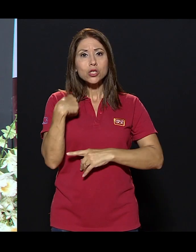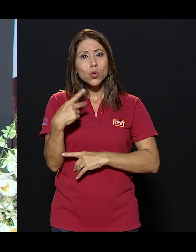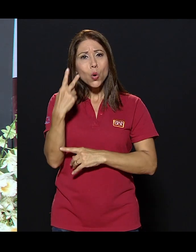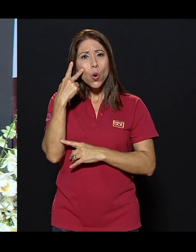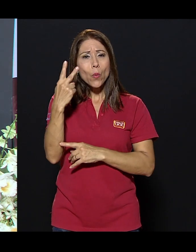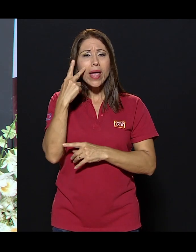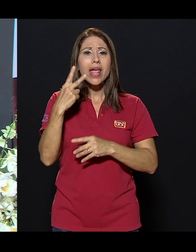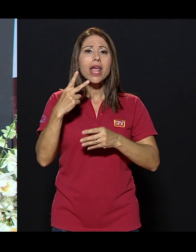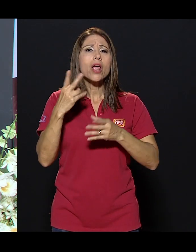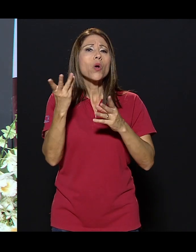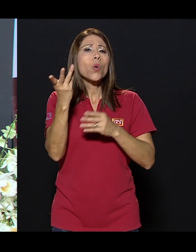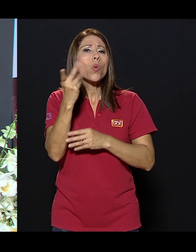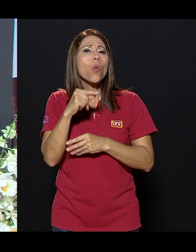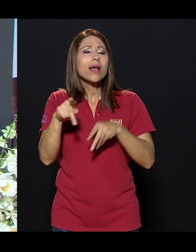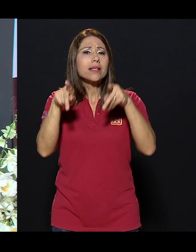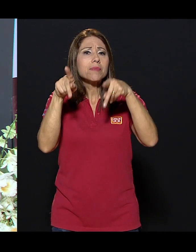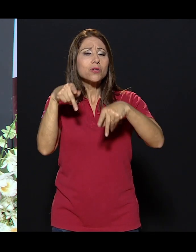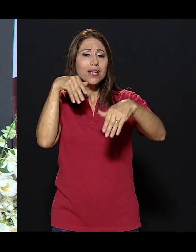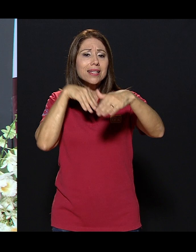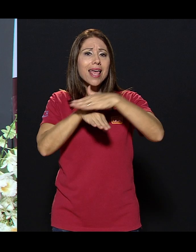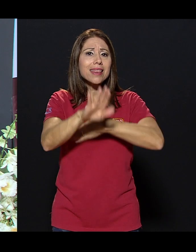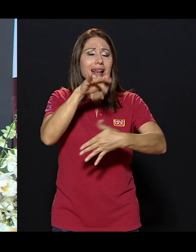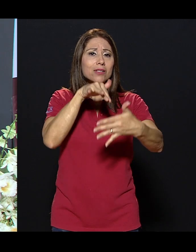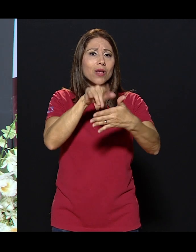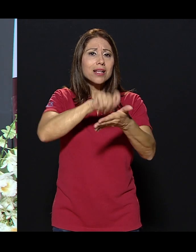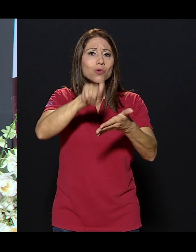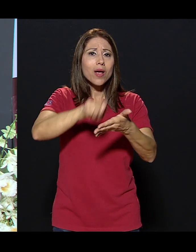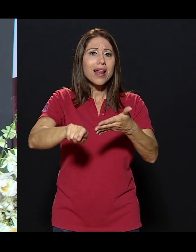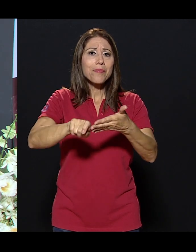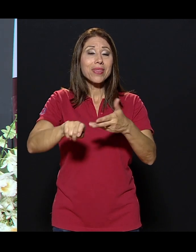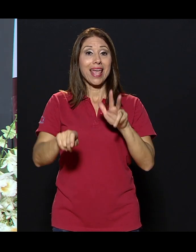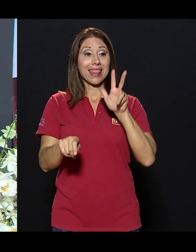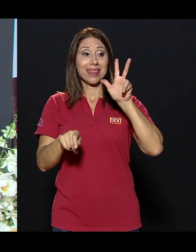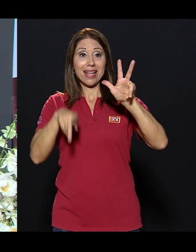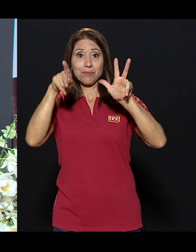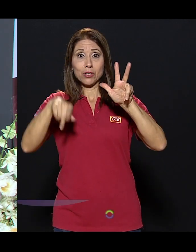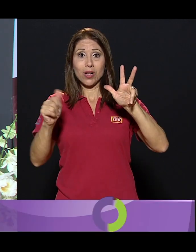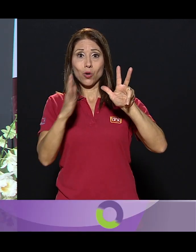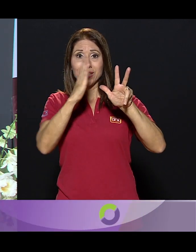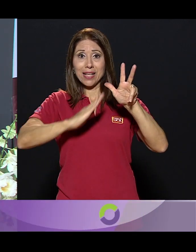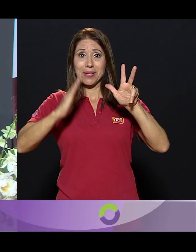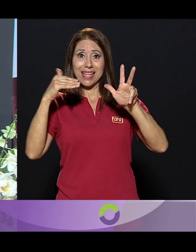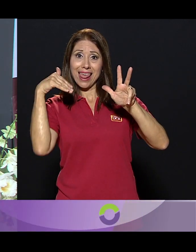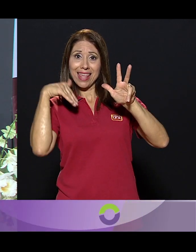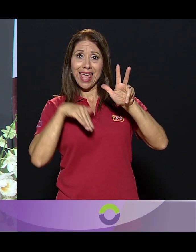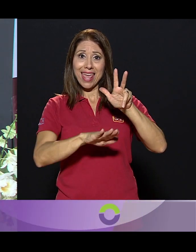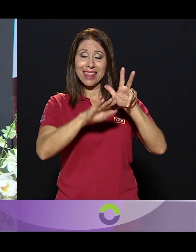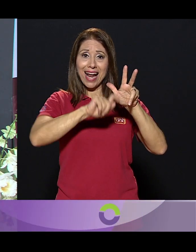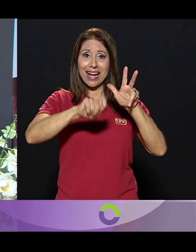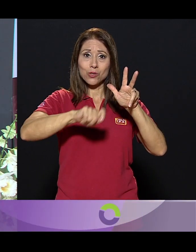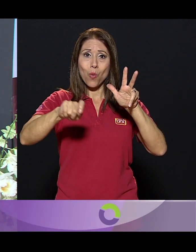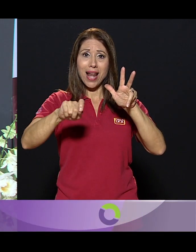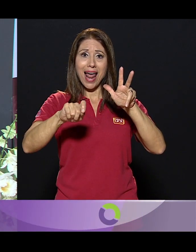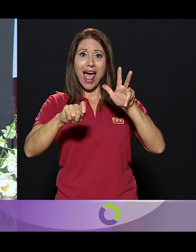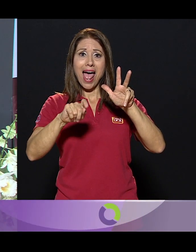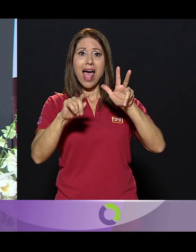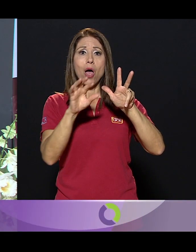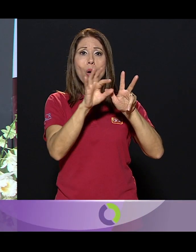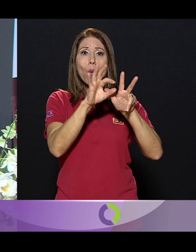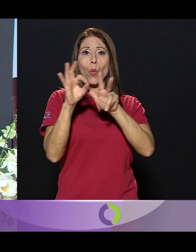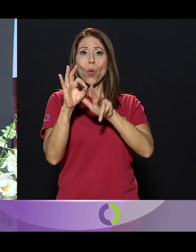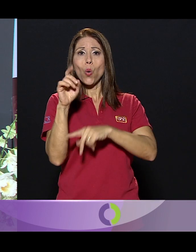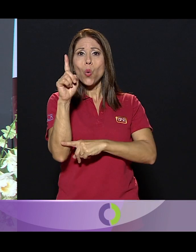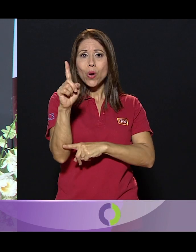de ingreso a la escuela, de cada 3 personas con discapacidad que ingresan a la escuela, una es una mujer